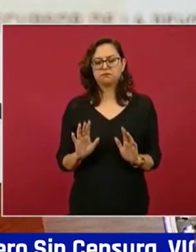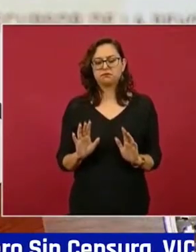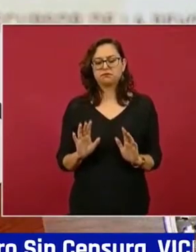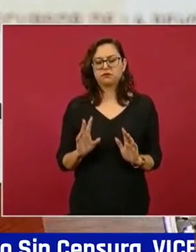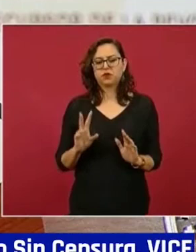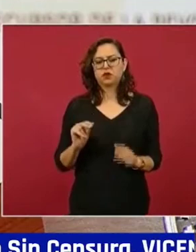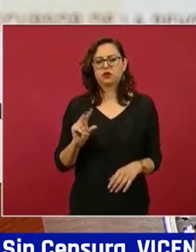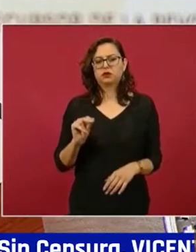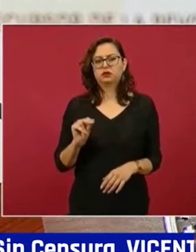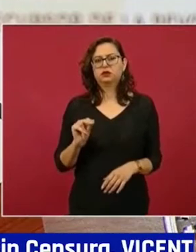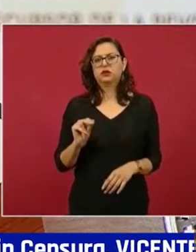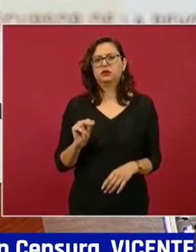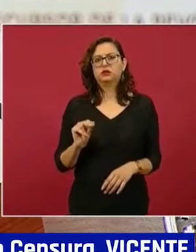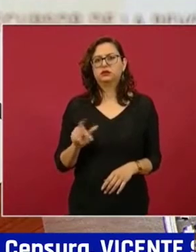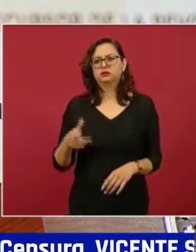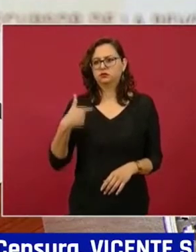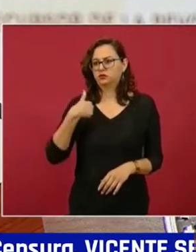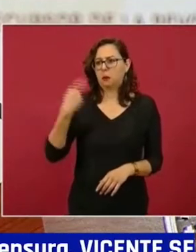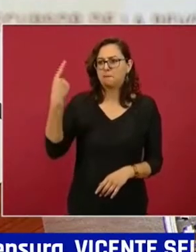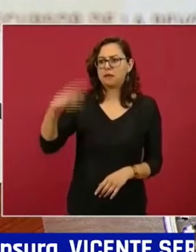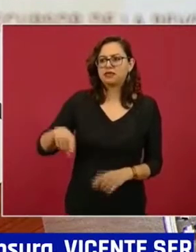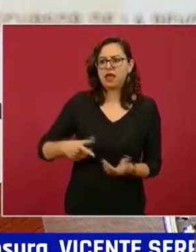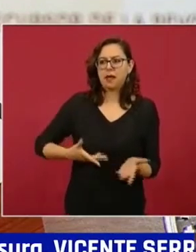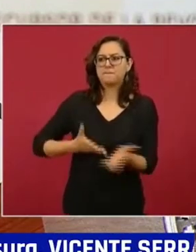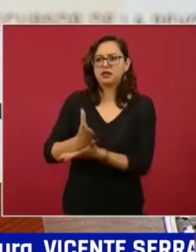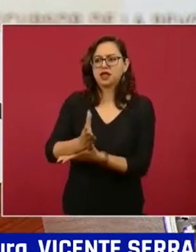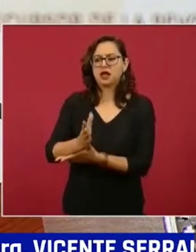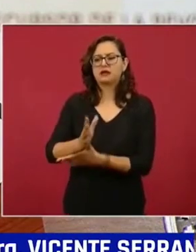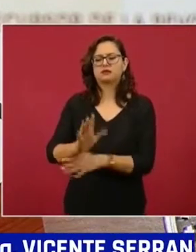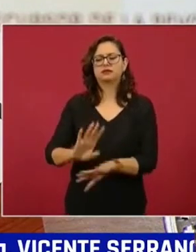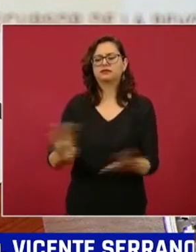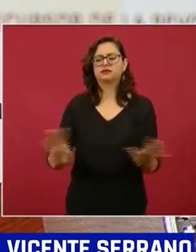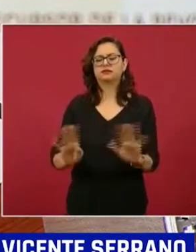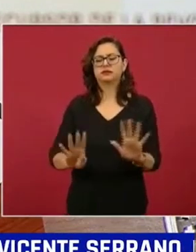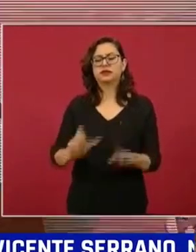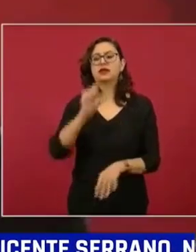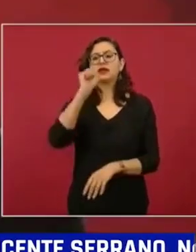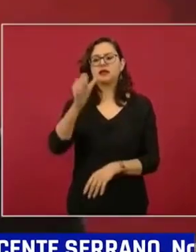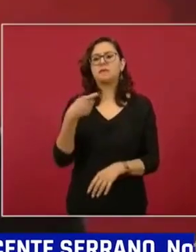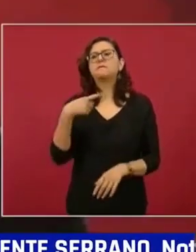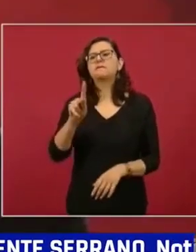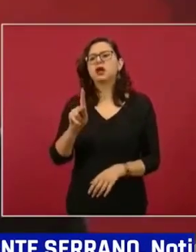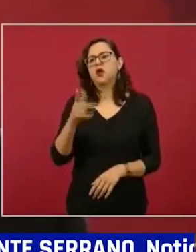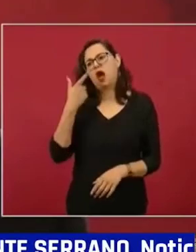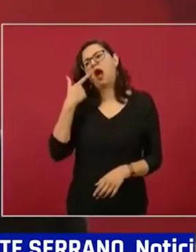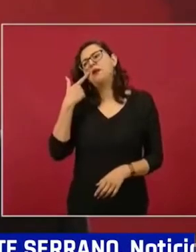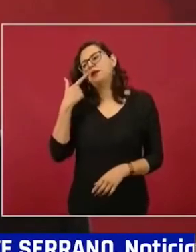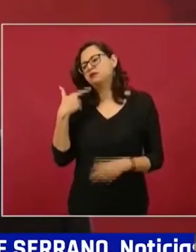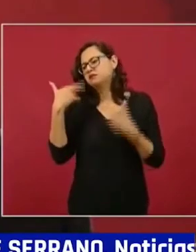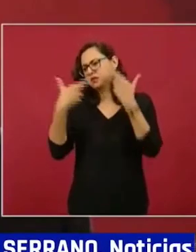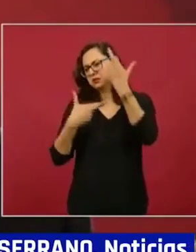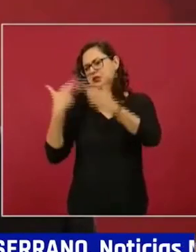claridad, sin imponer nada, sino sí queremos revisar,